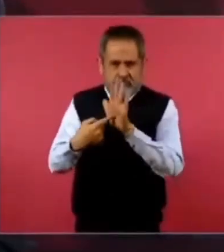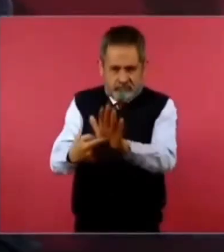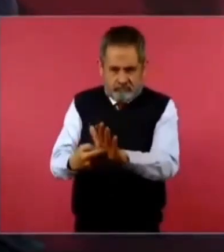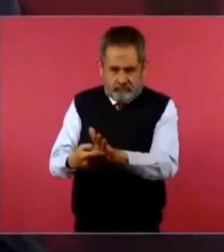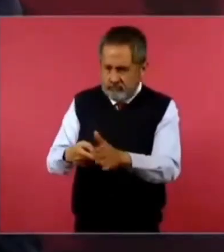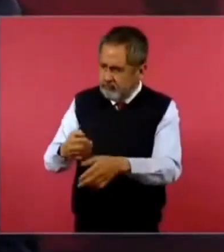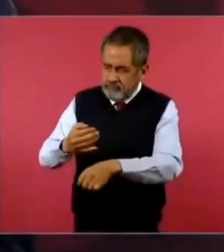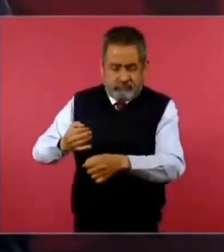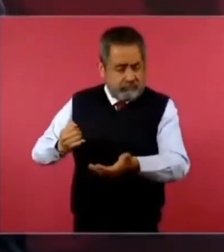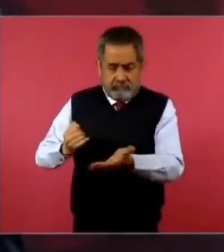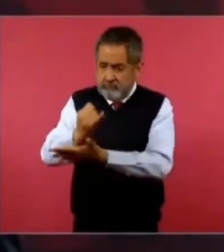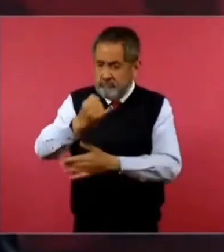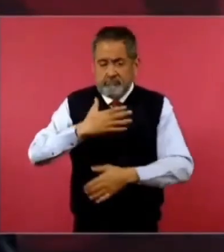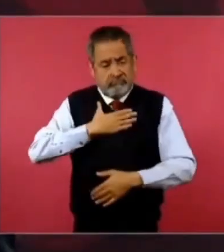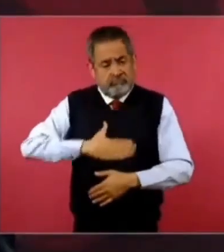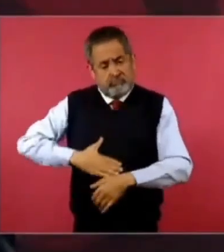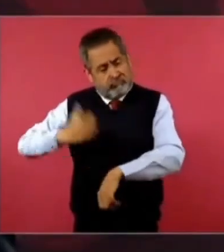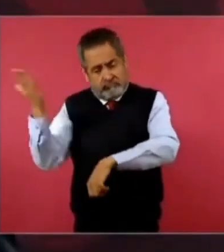justicia,